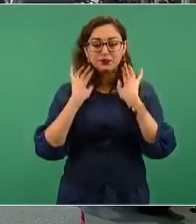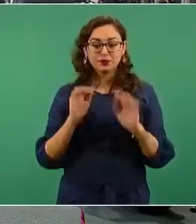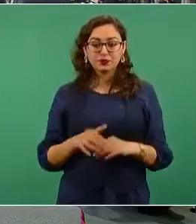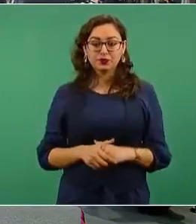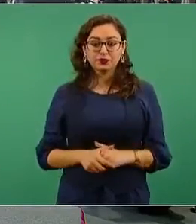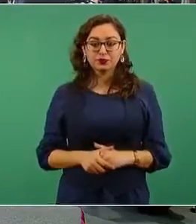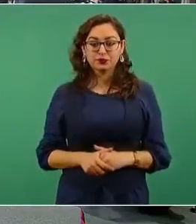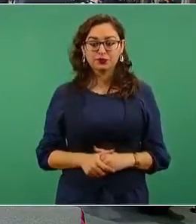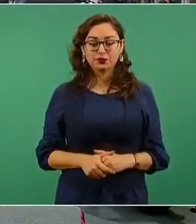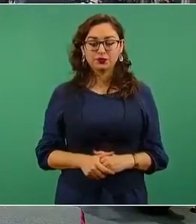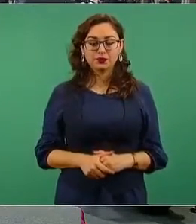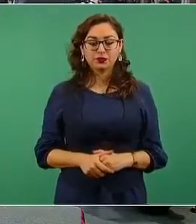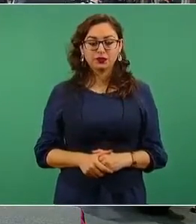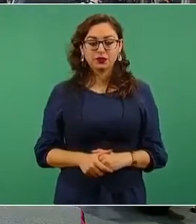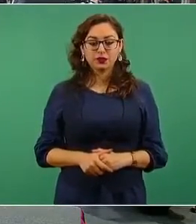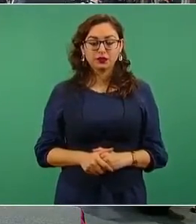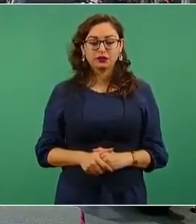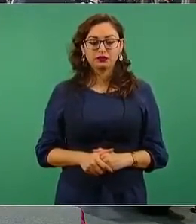Sara,